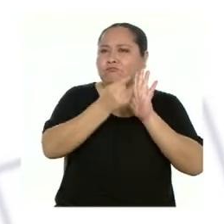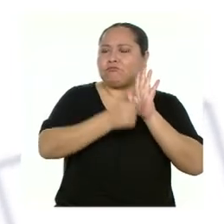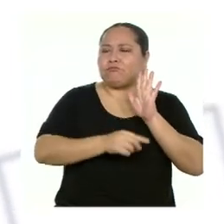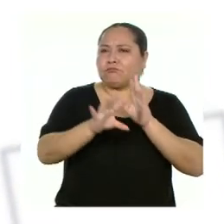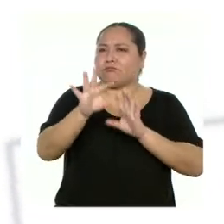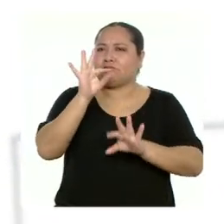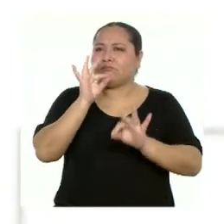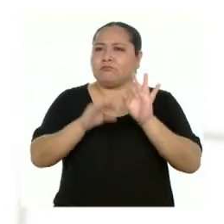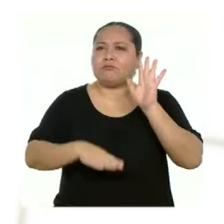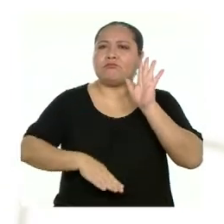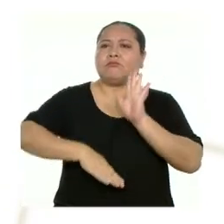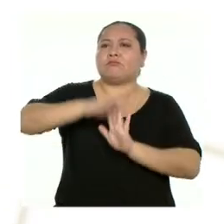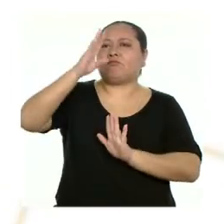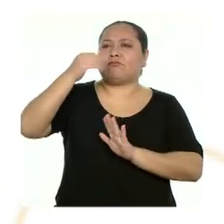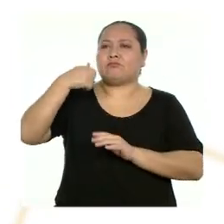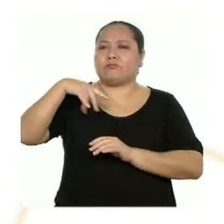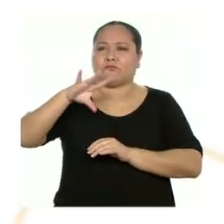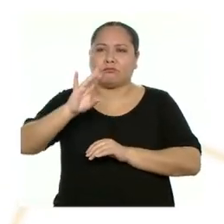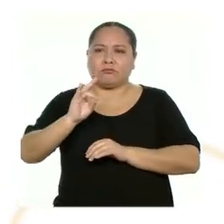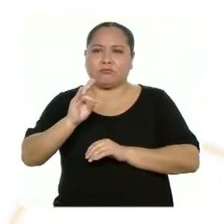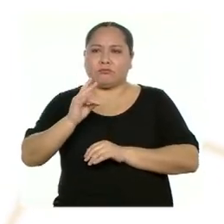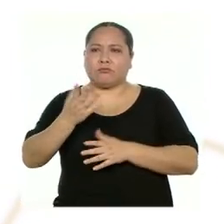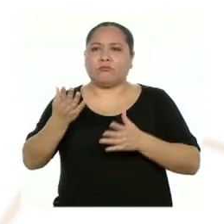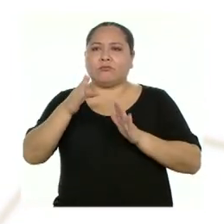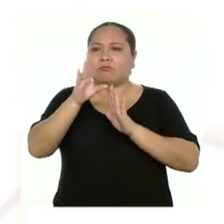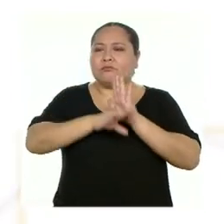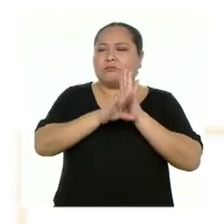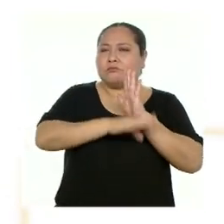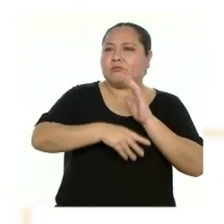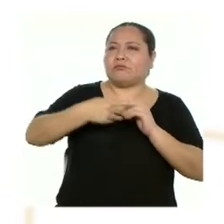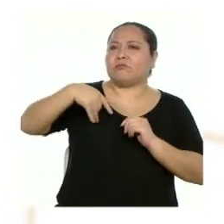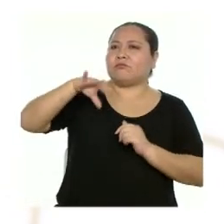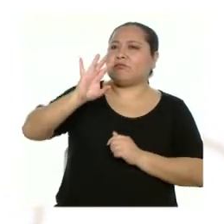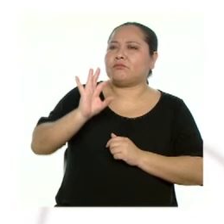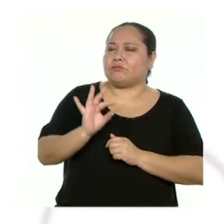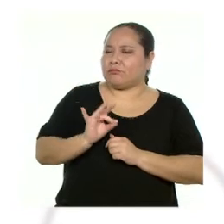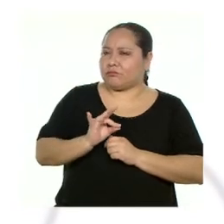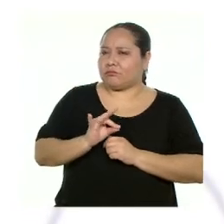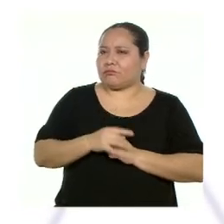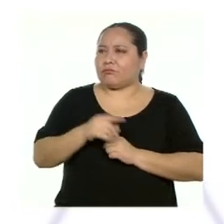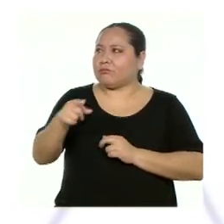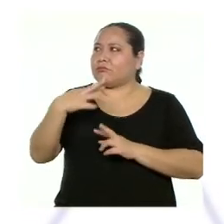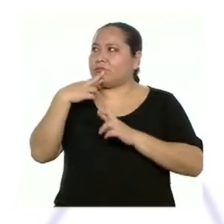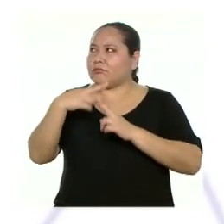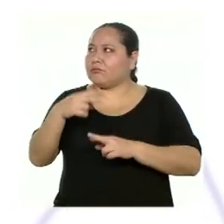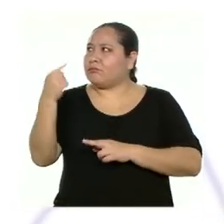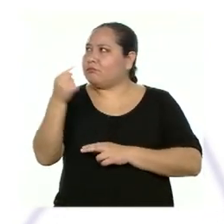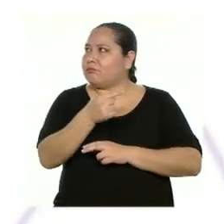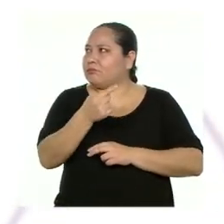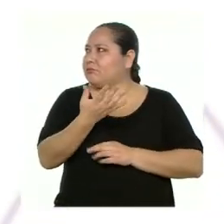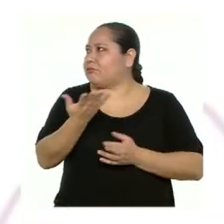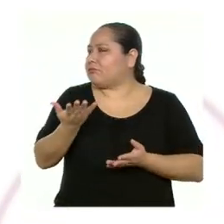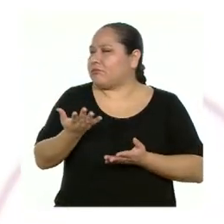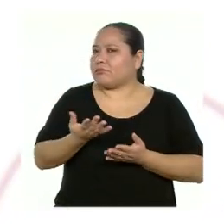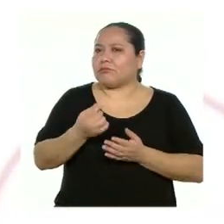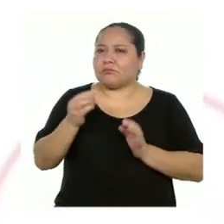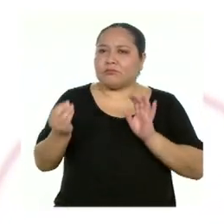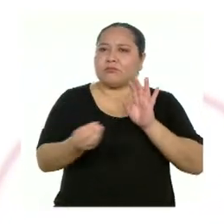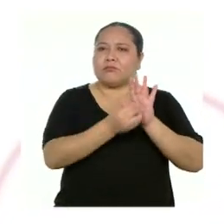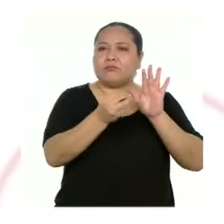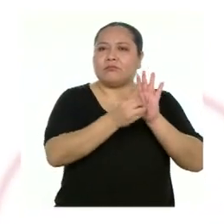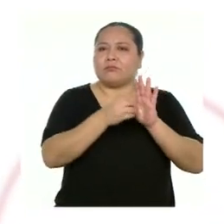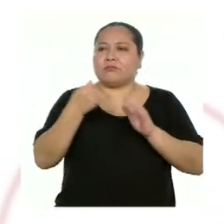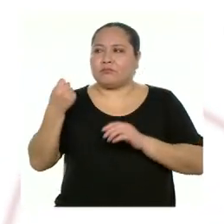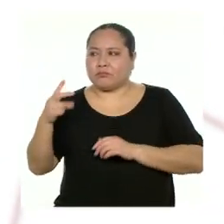que tienen más de 17 y menos de 18 años? Y nuestra respuesta, en este caso, sería que están en el grupo